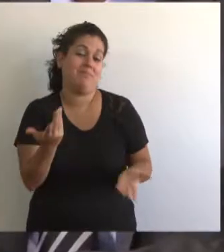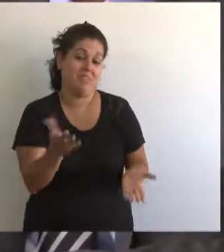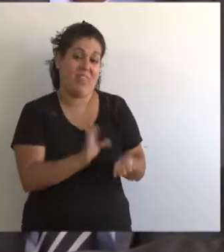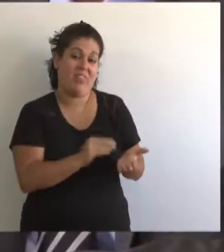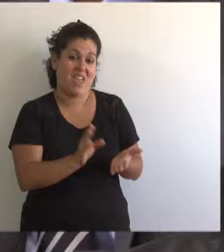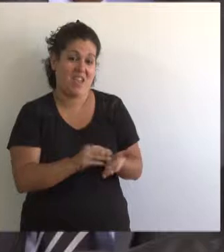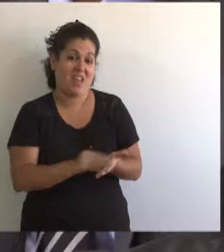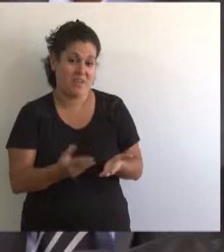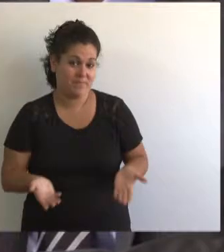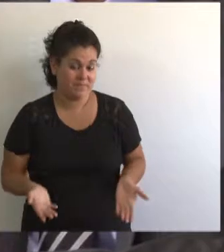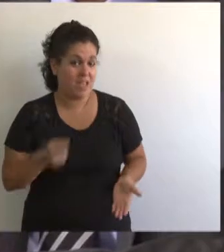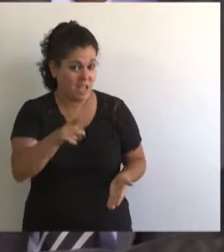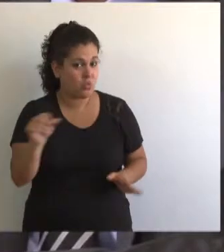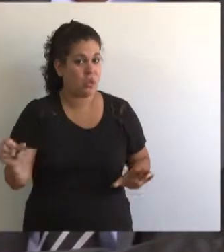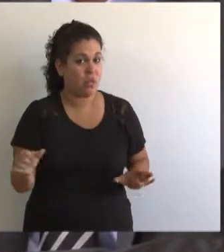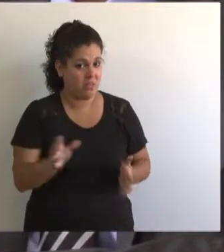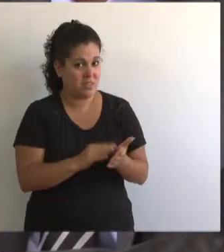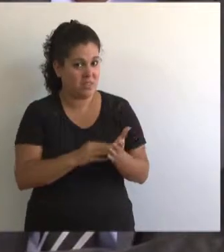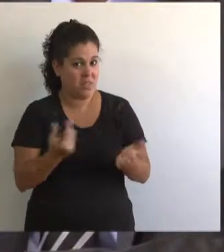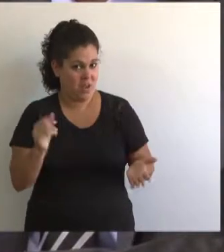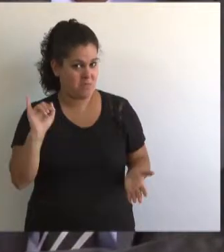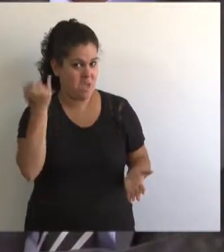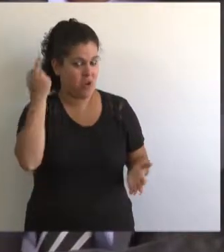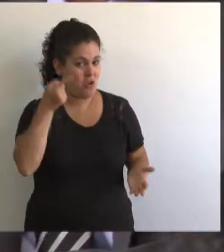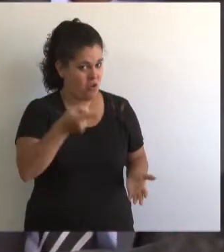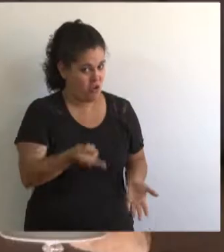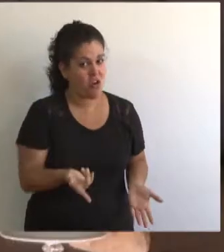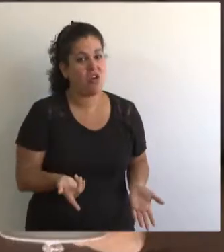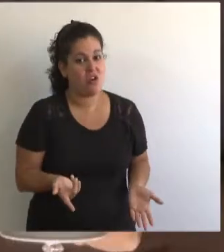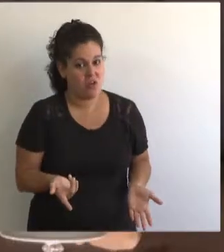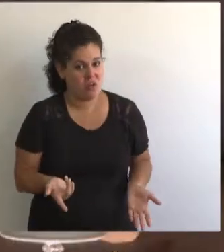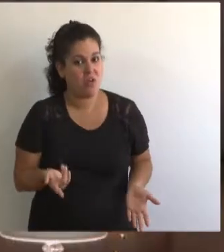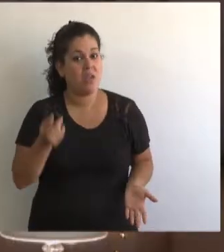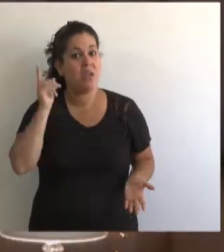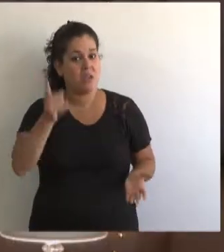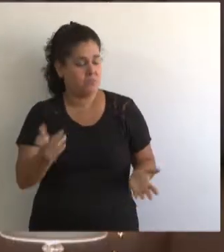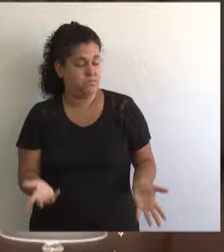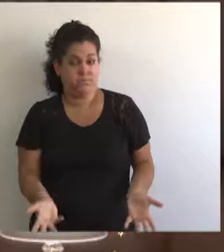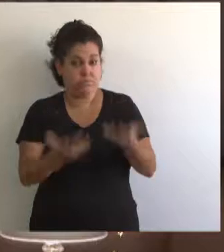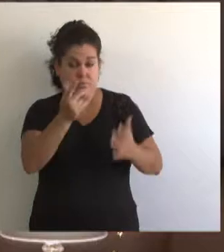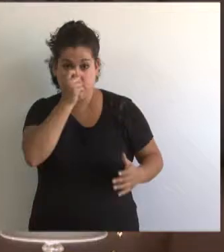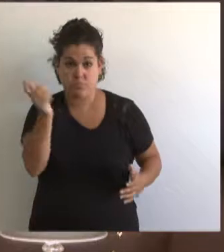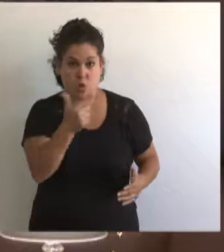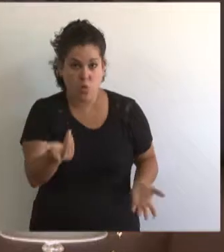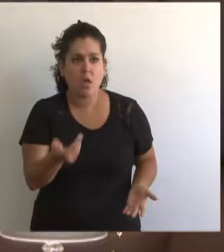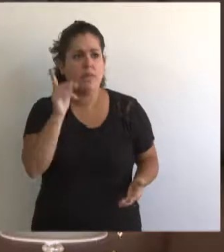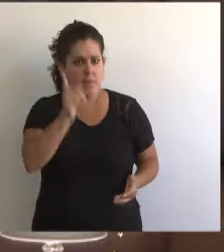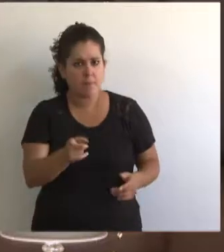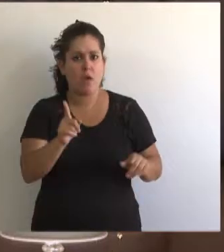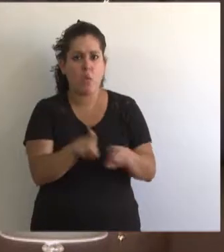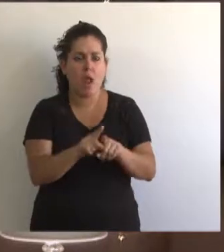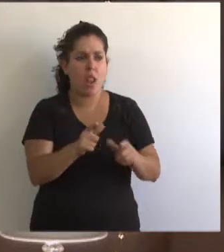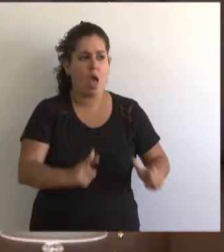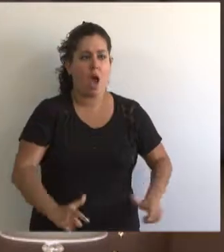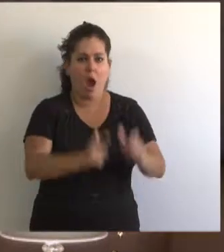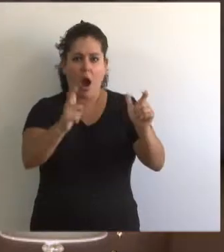tierra, ambientales, de tierra, etcétera. Y esto es una ventaja comparativa enorme. Pero además produce la actividad